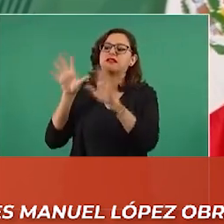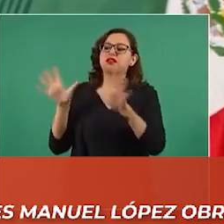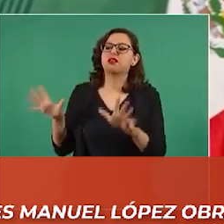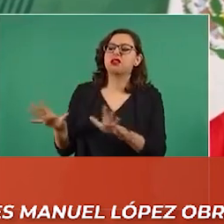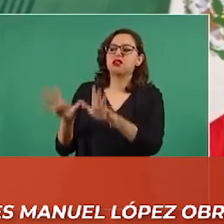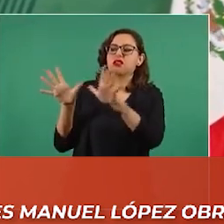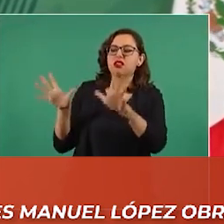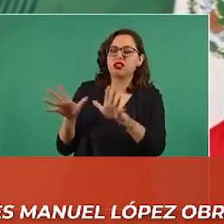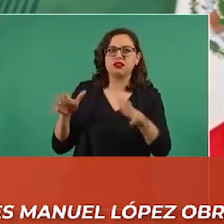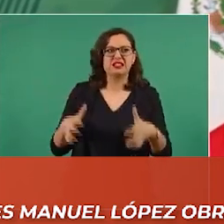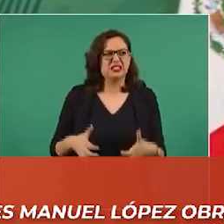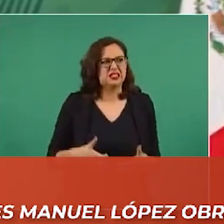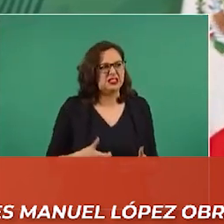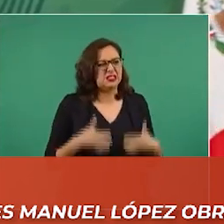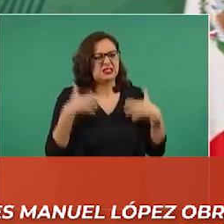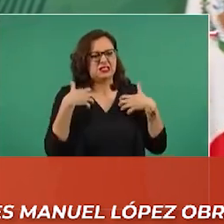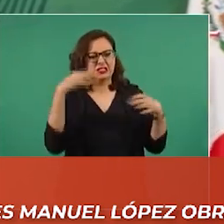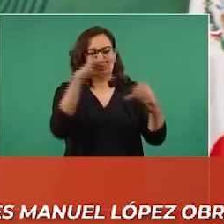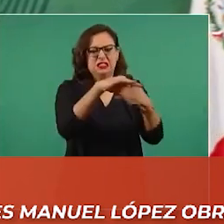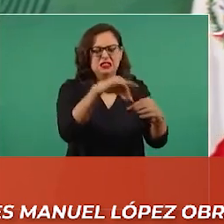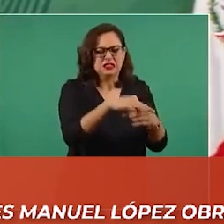y lo mismo